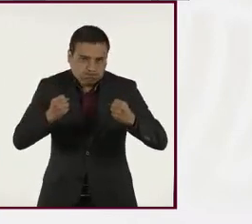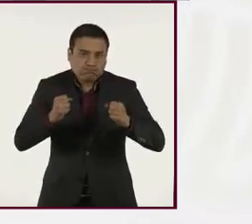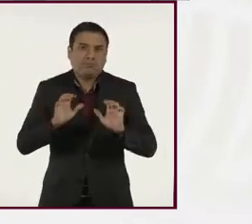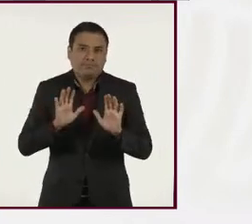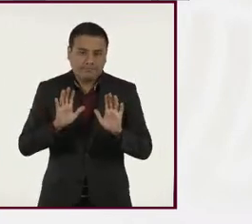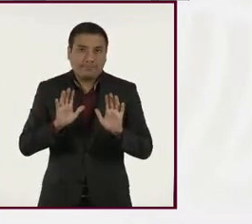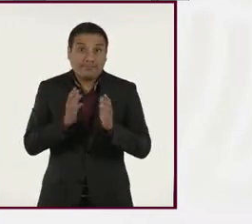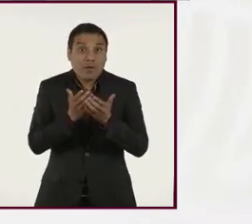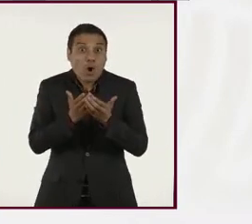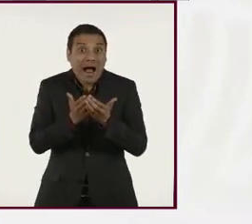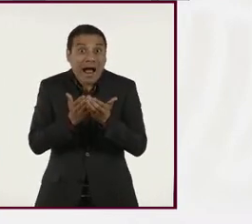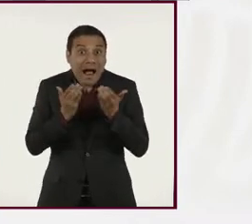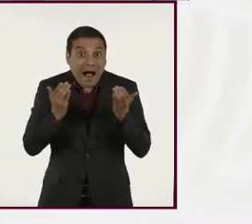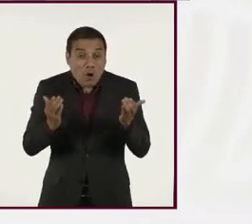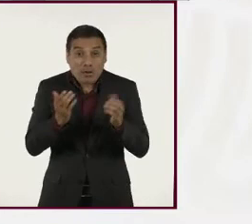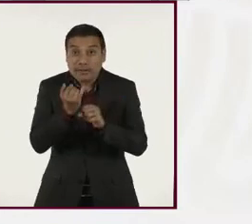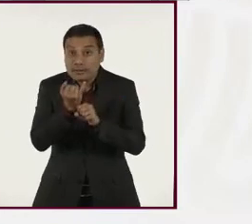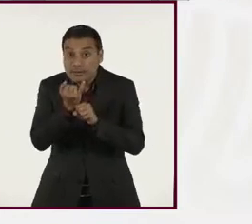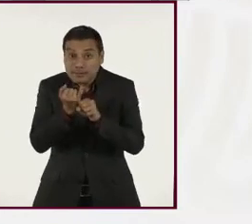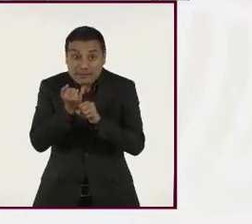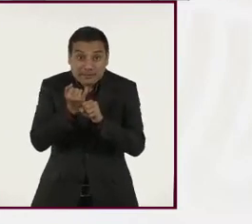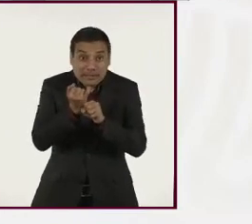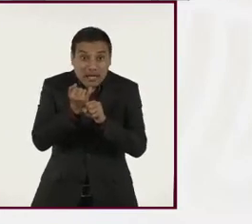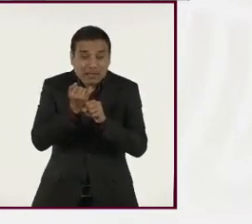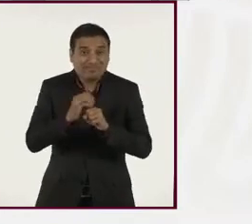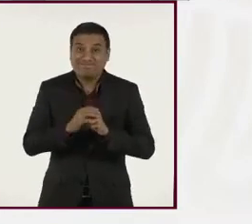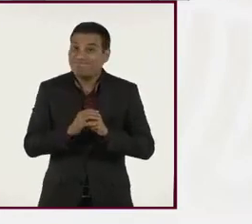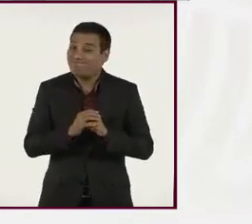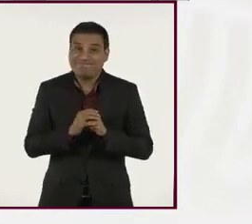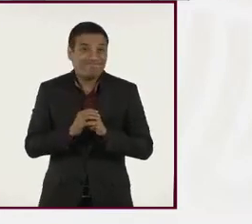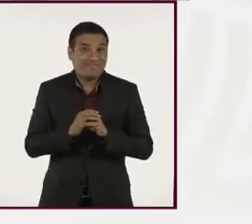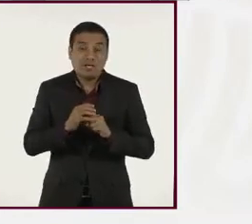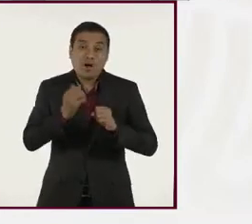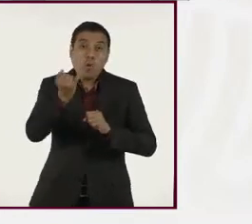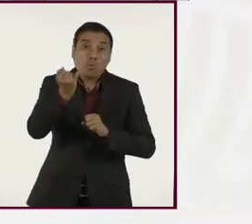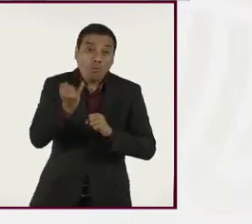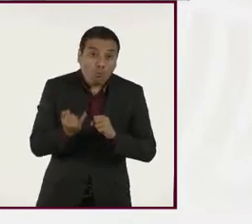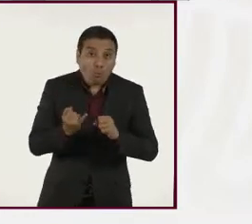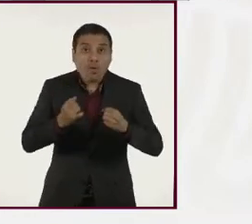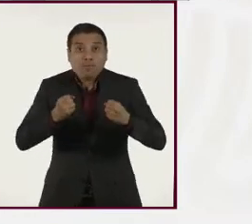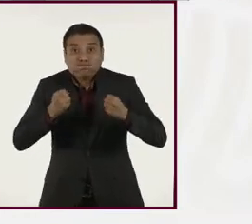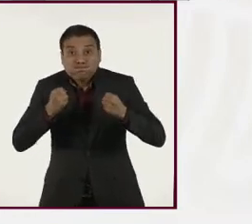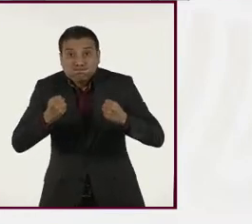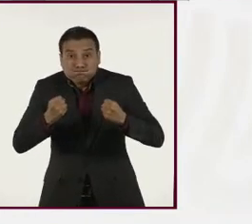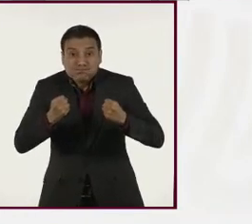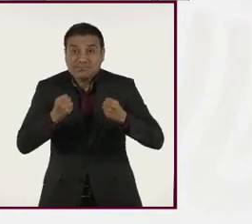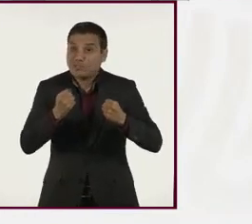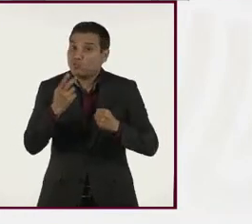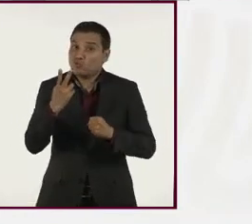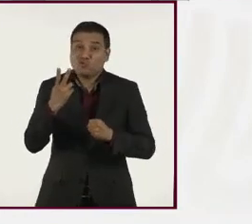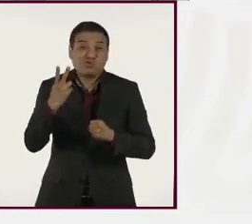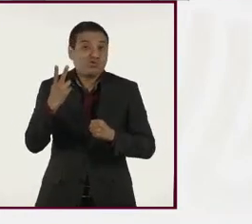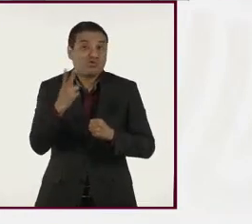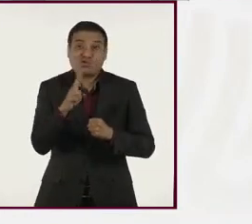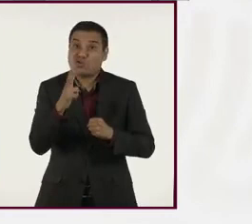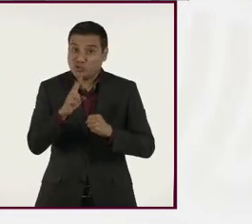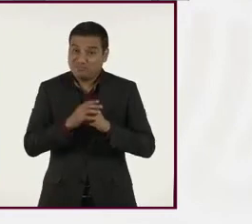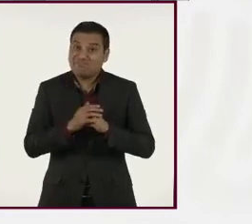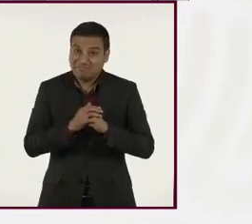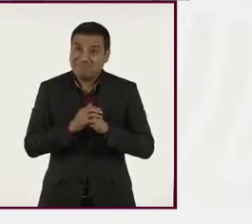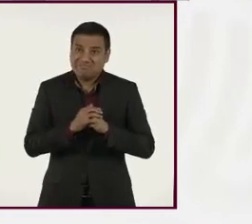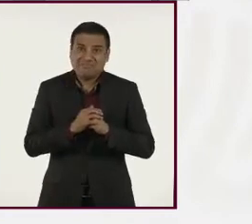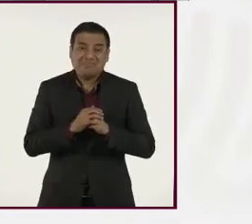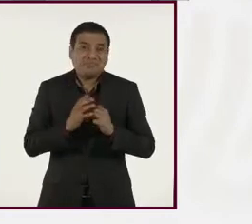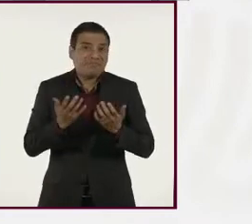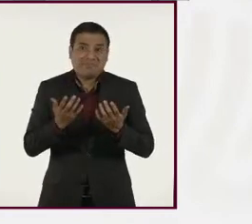Y en este estudio lo que se encontró es que independientemente de la corporalidad, es decir, personas que estaban en un peso